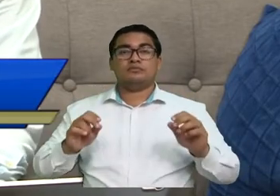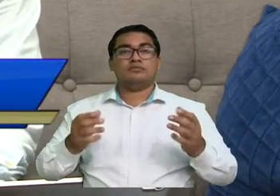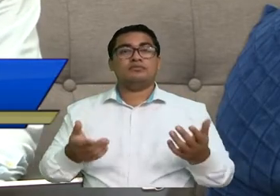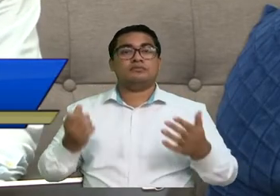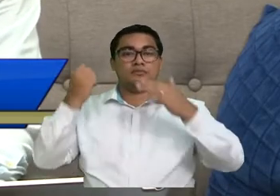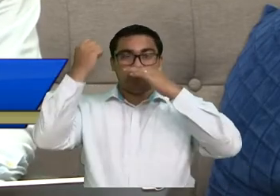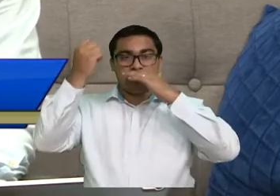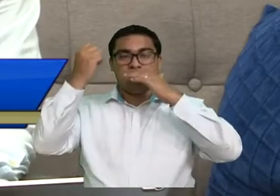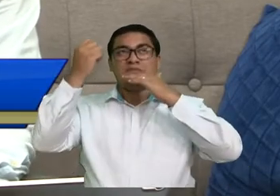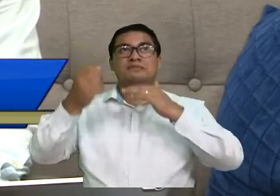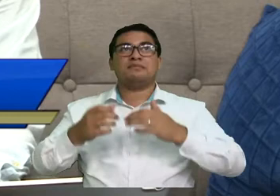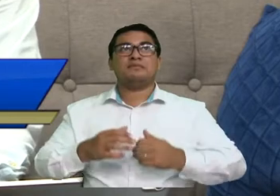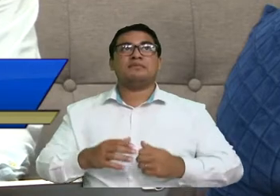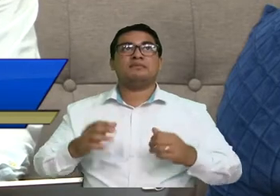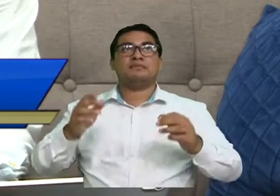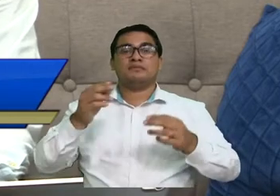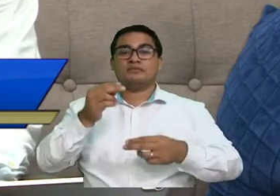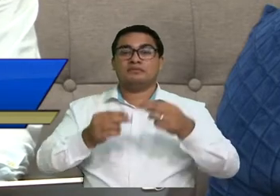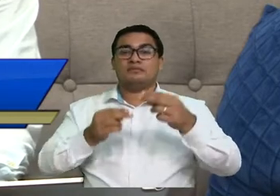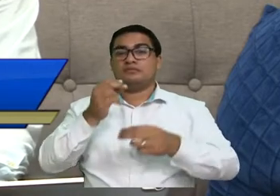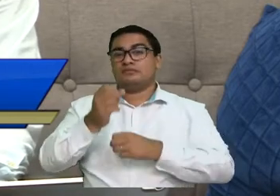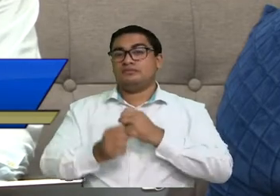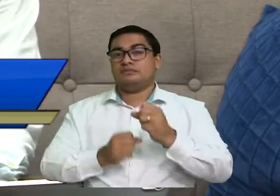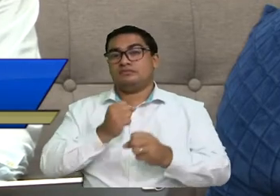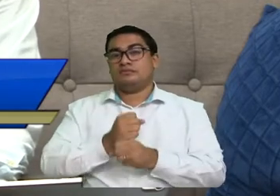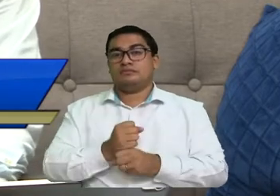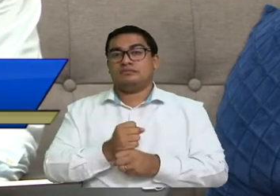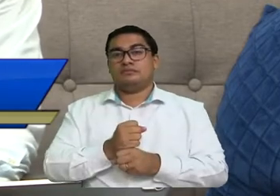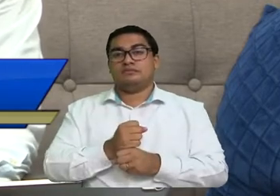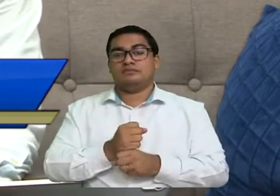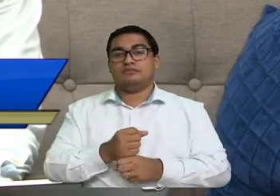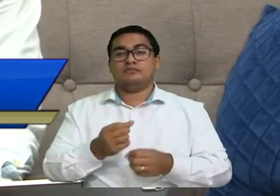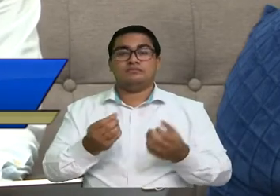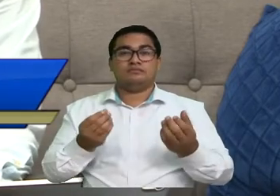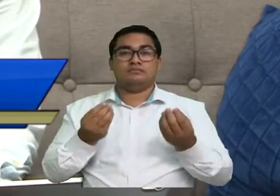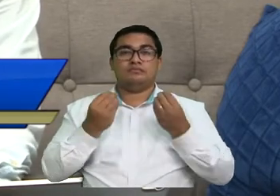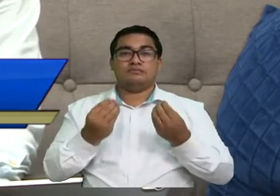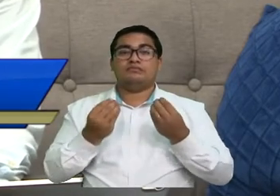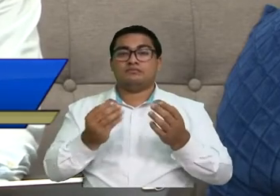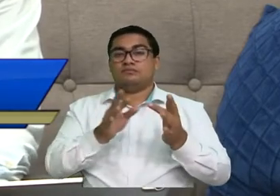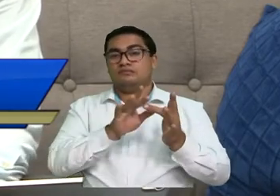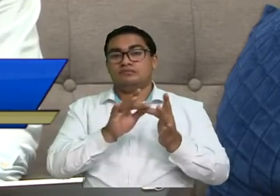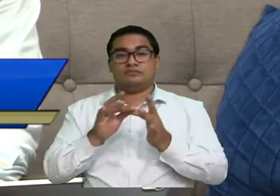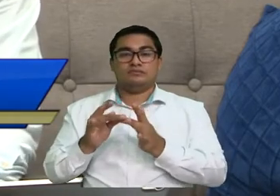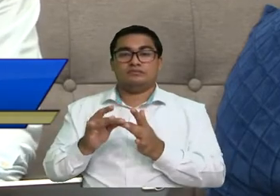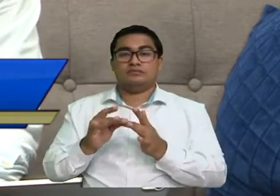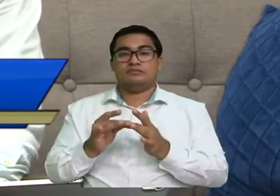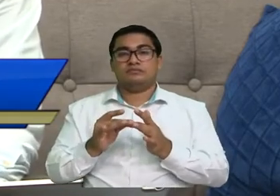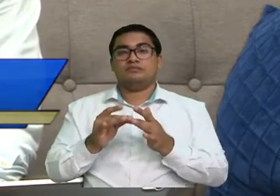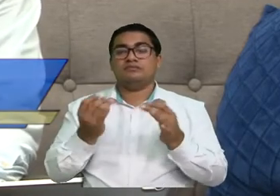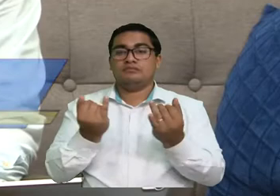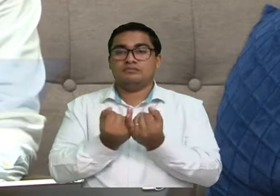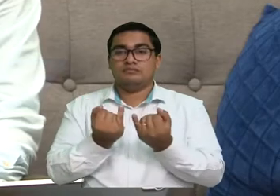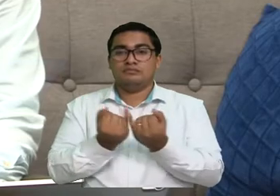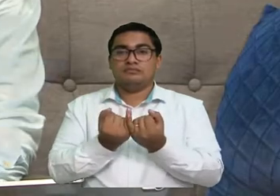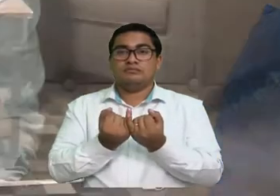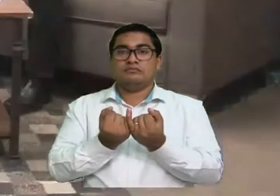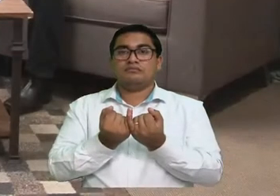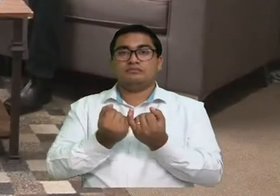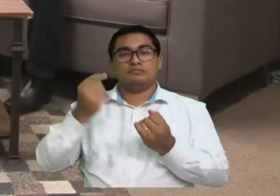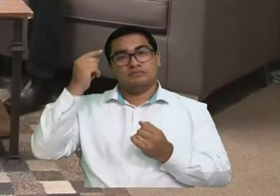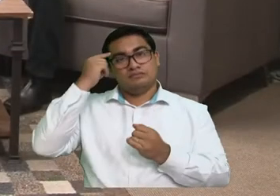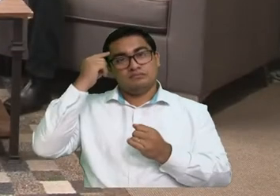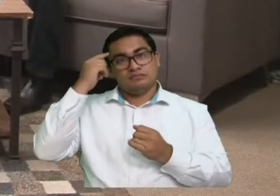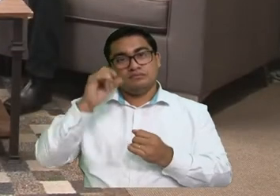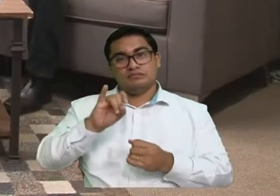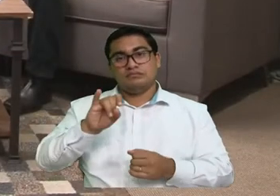de esa dinámica, cifras en este año, que es un año bastante especial. También creo yo que el